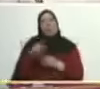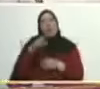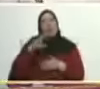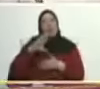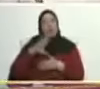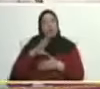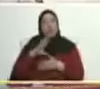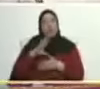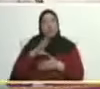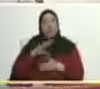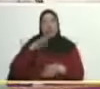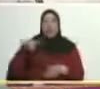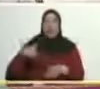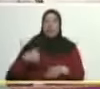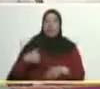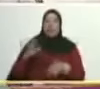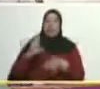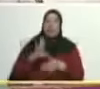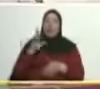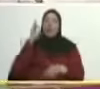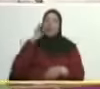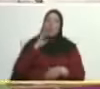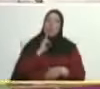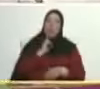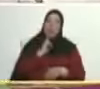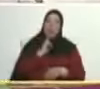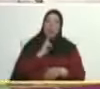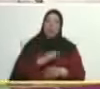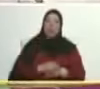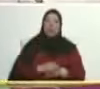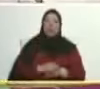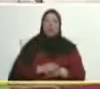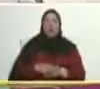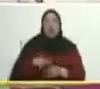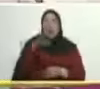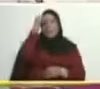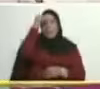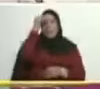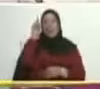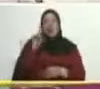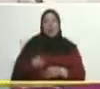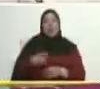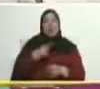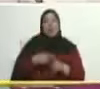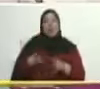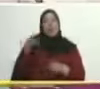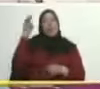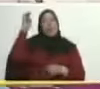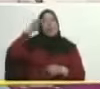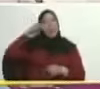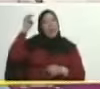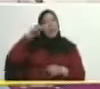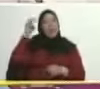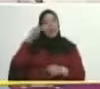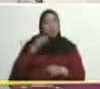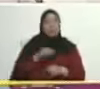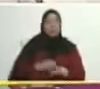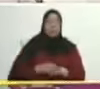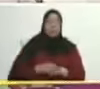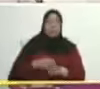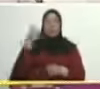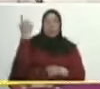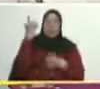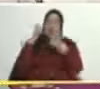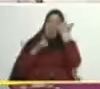América, en nuestra América, y es bolivariana. Y lo aprendí también de un maestro, Hugo